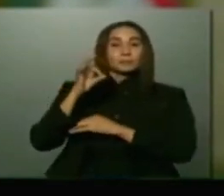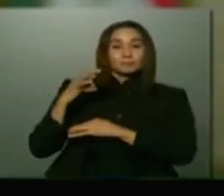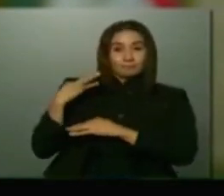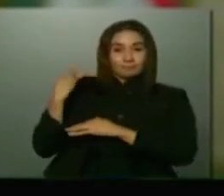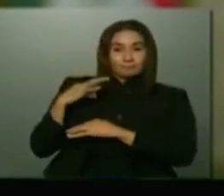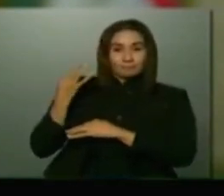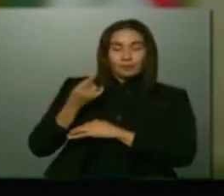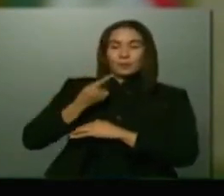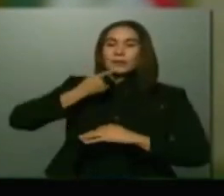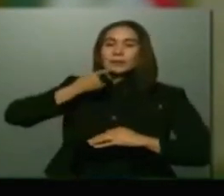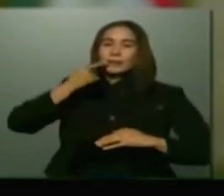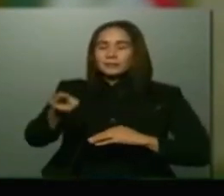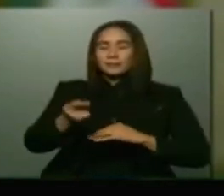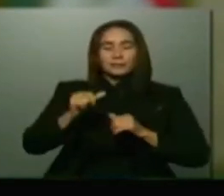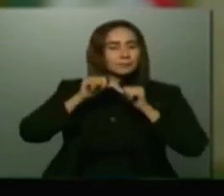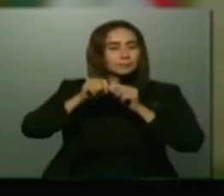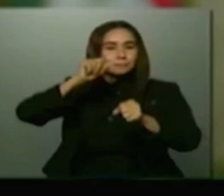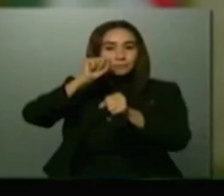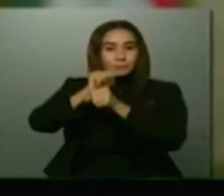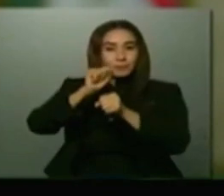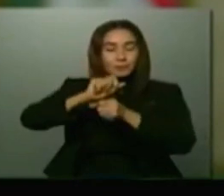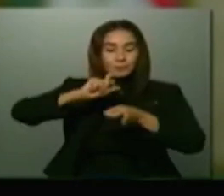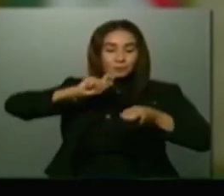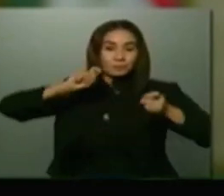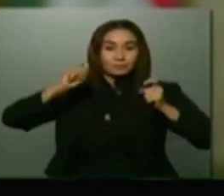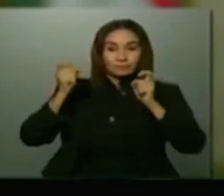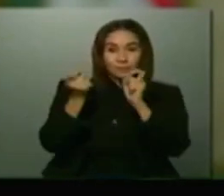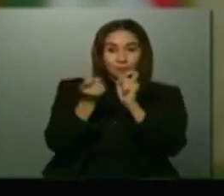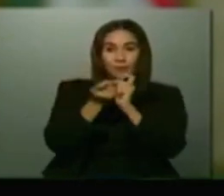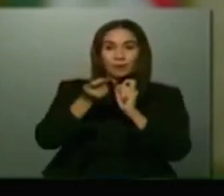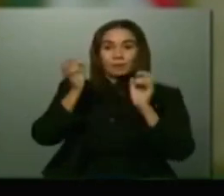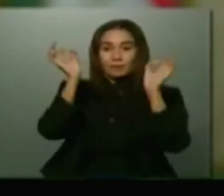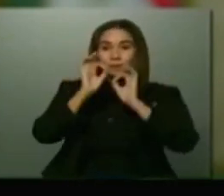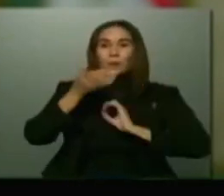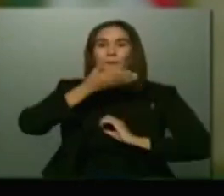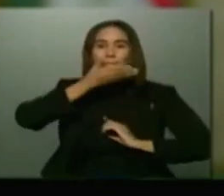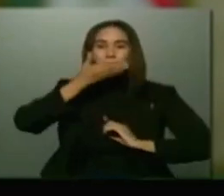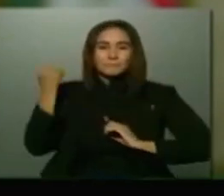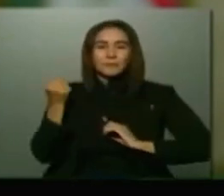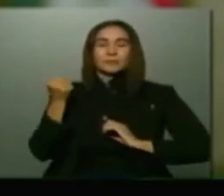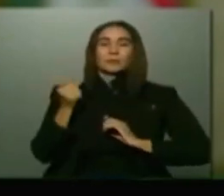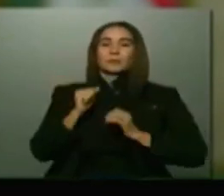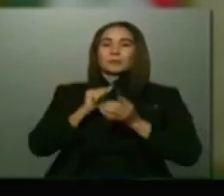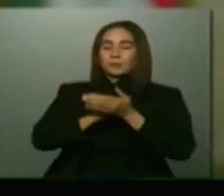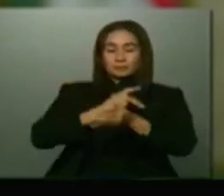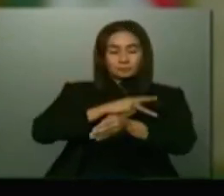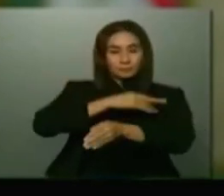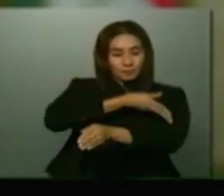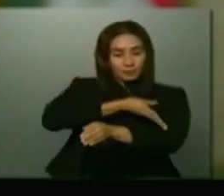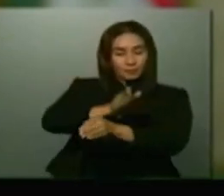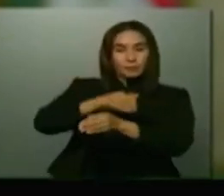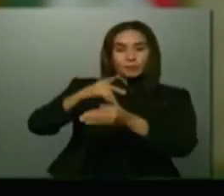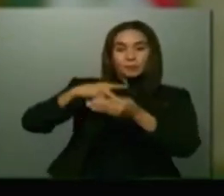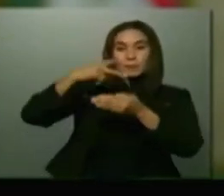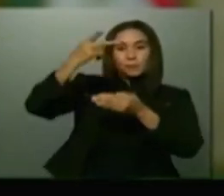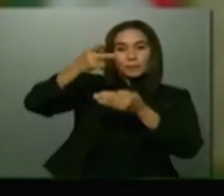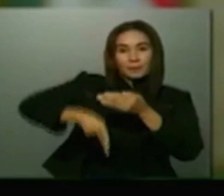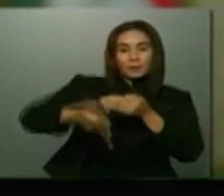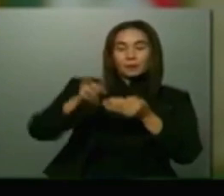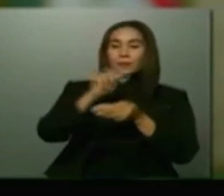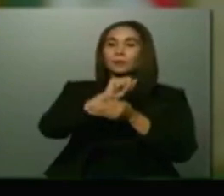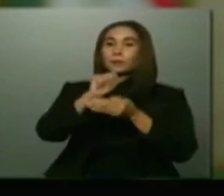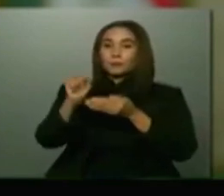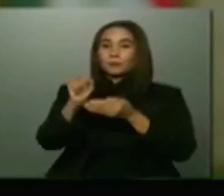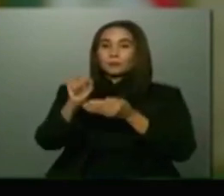febrero, les dije que estábamos trabajando para revertir de la mejor manera posible el infame peaje sombra de la autopista del